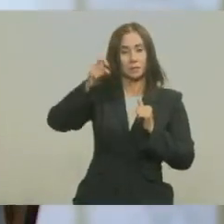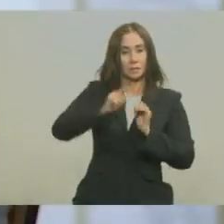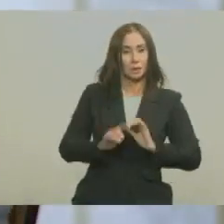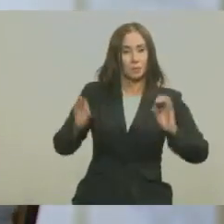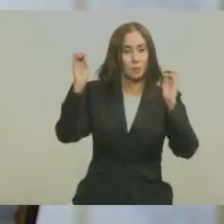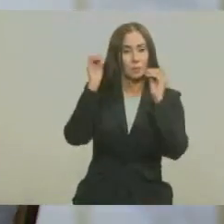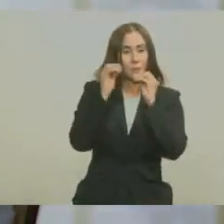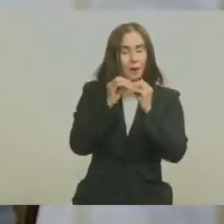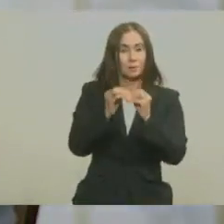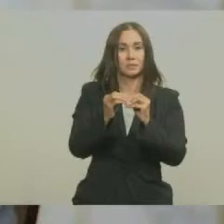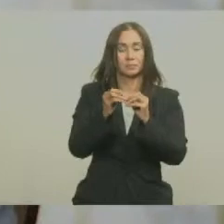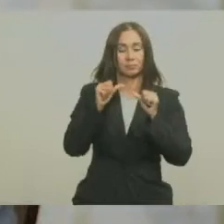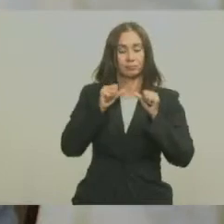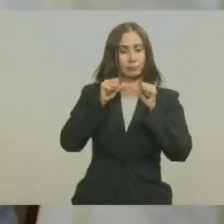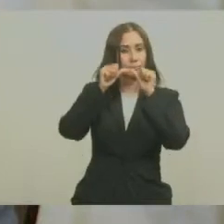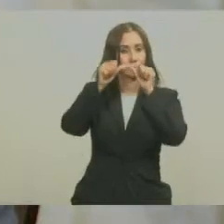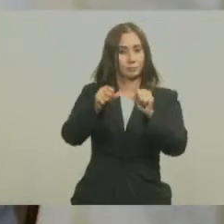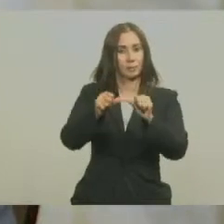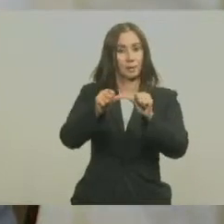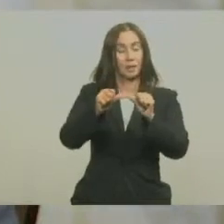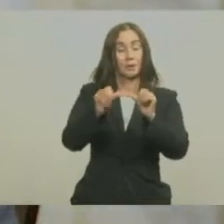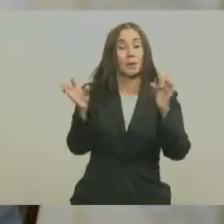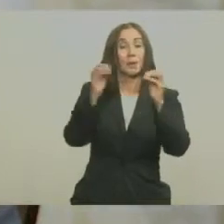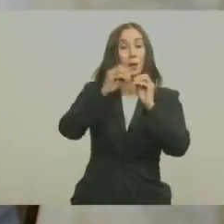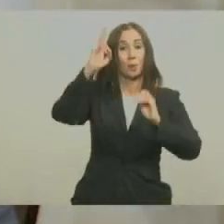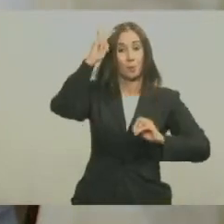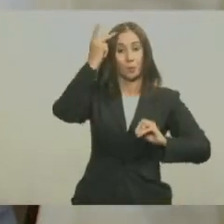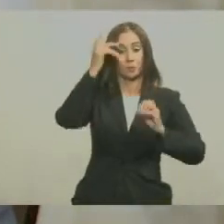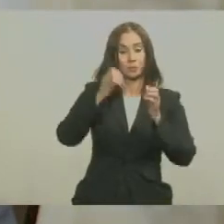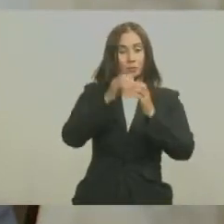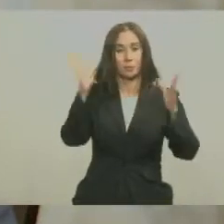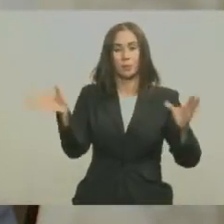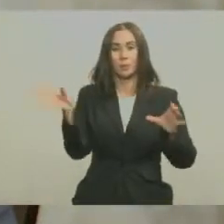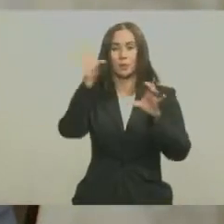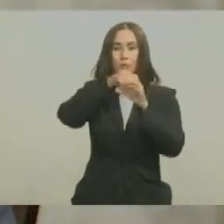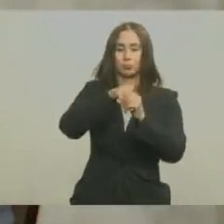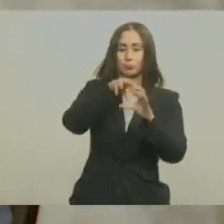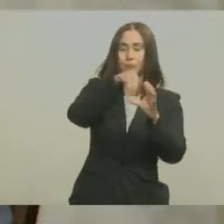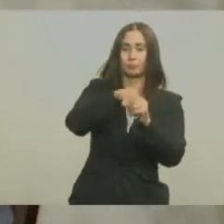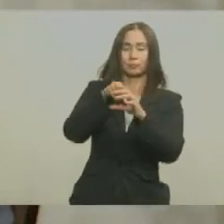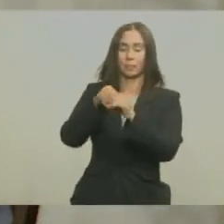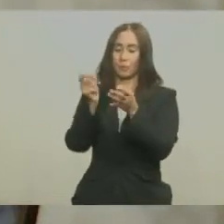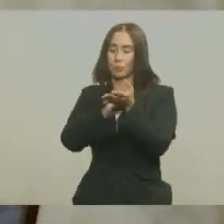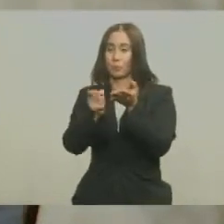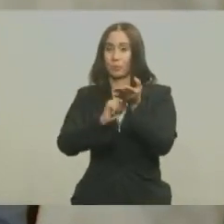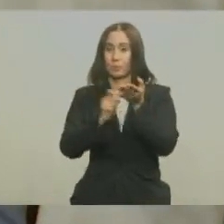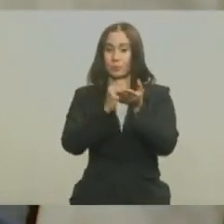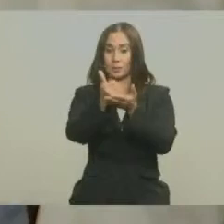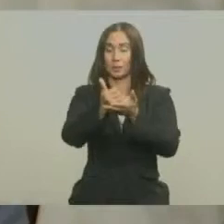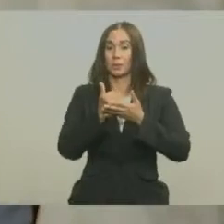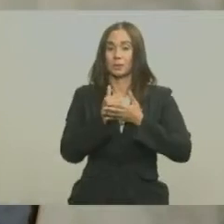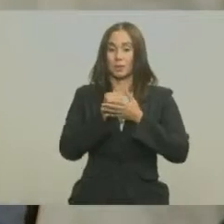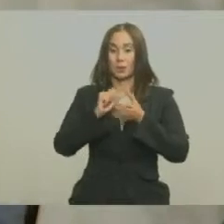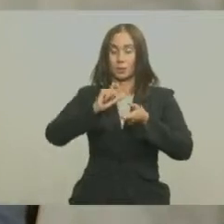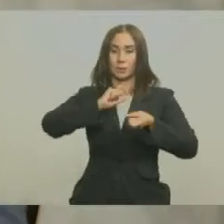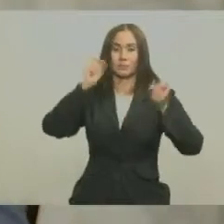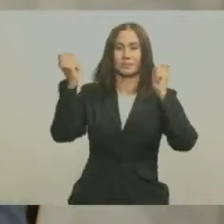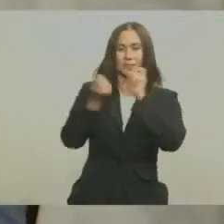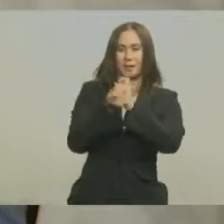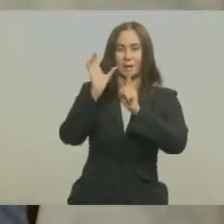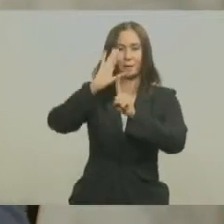de que debe venir acompañada de políticas públicas integrales en muchos ámbitos que nos ayuden a promover un cambio de